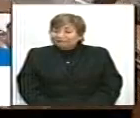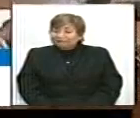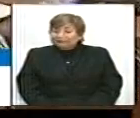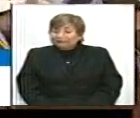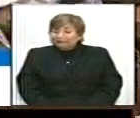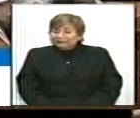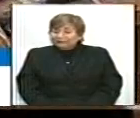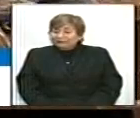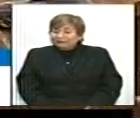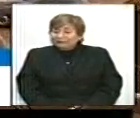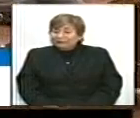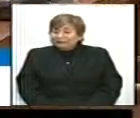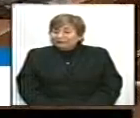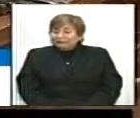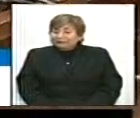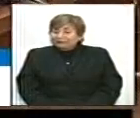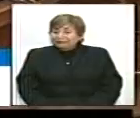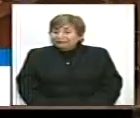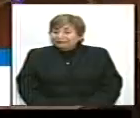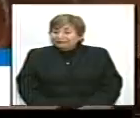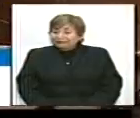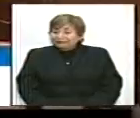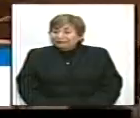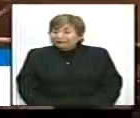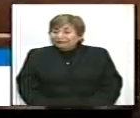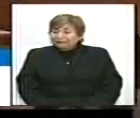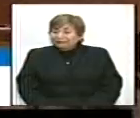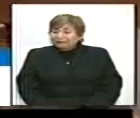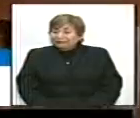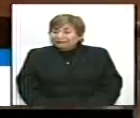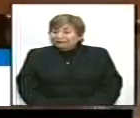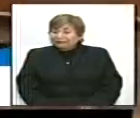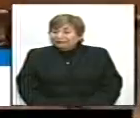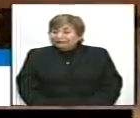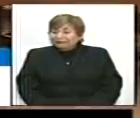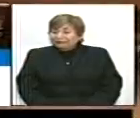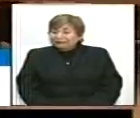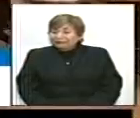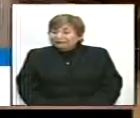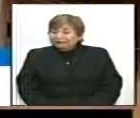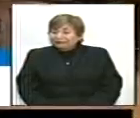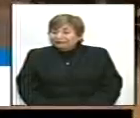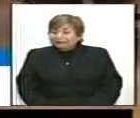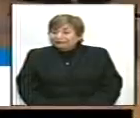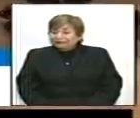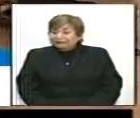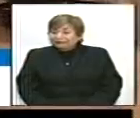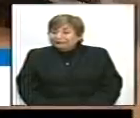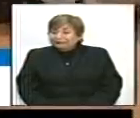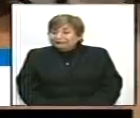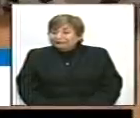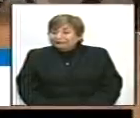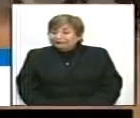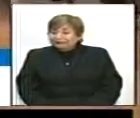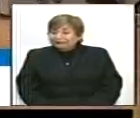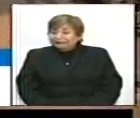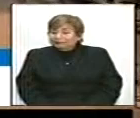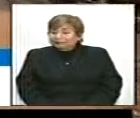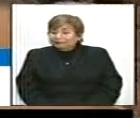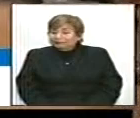Bien, yo creo que continuando con el programa, vamos a